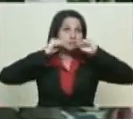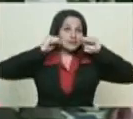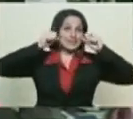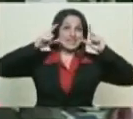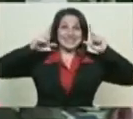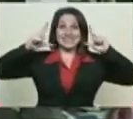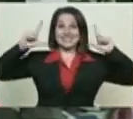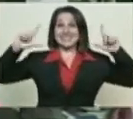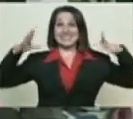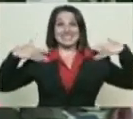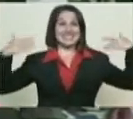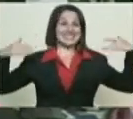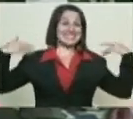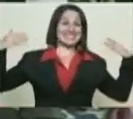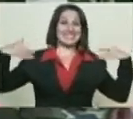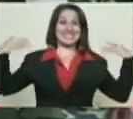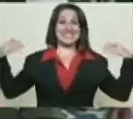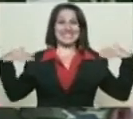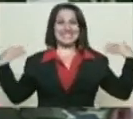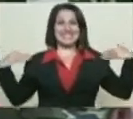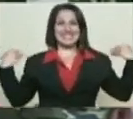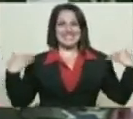alegría, de